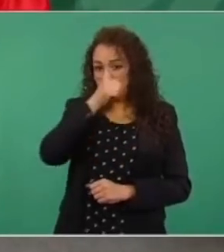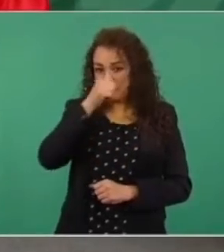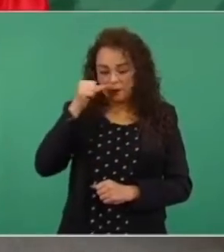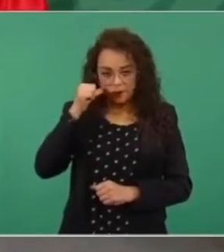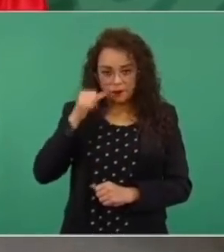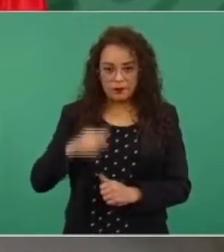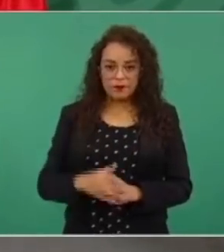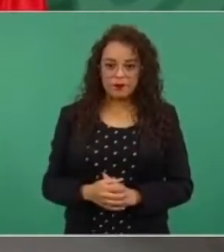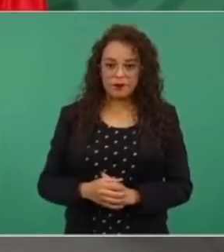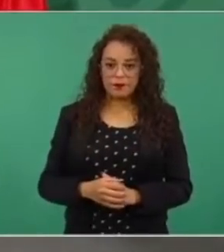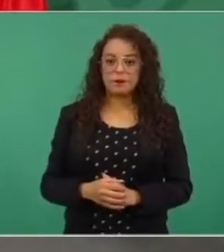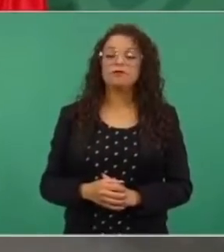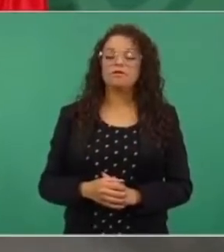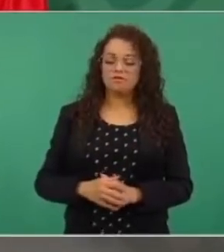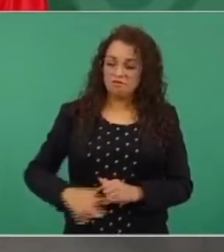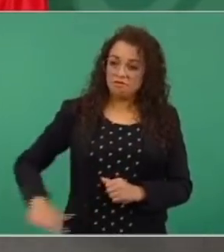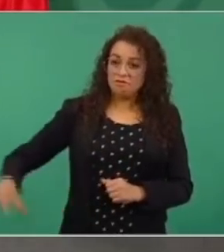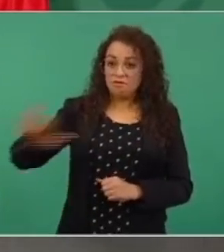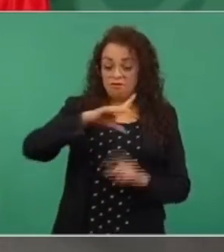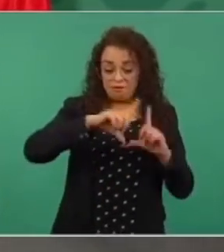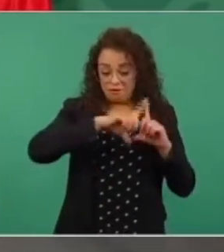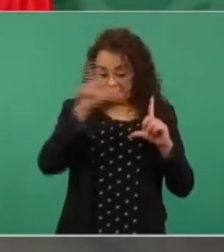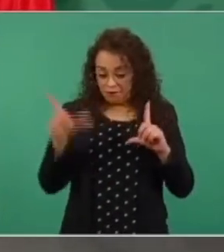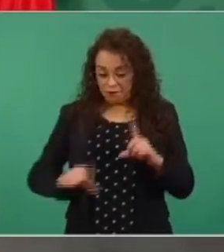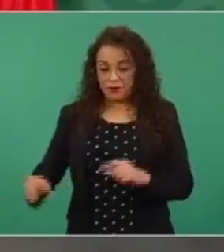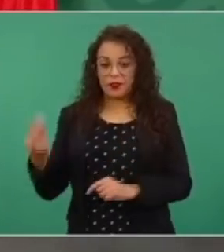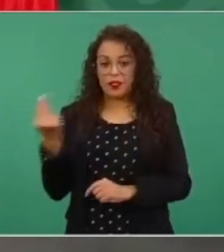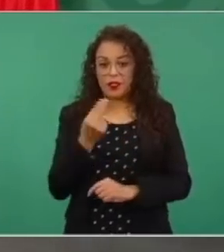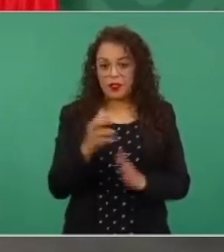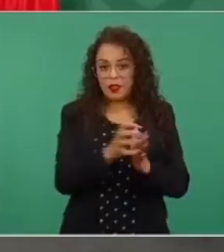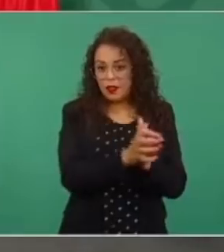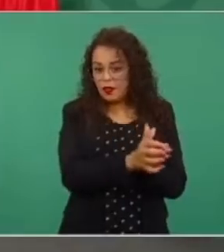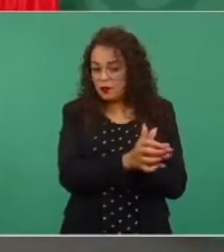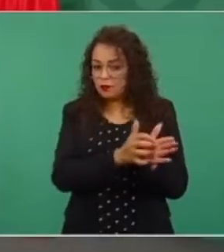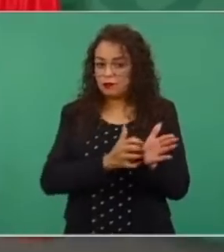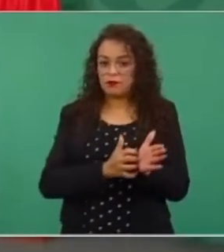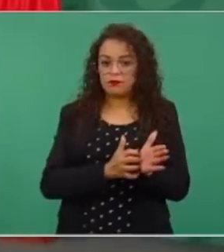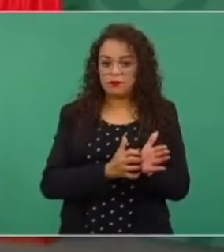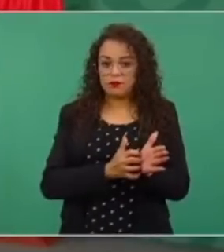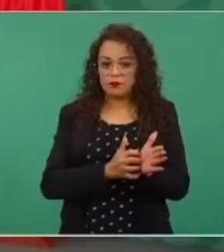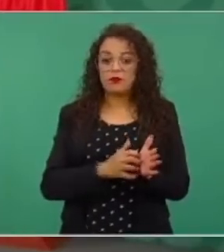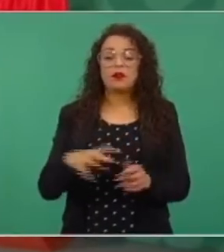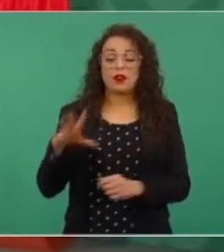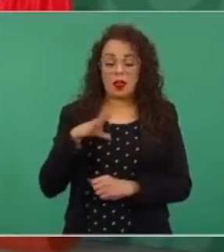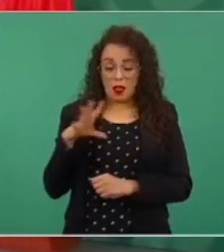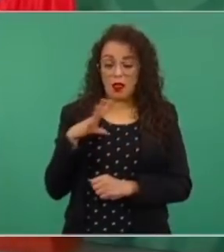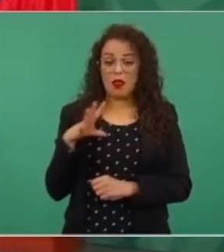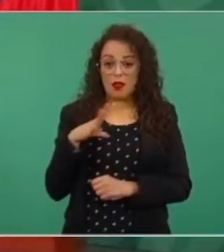austeridad republicana. Entonces, ahí hay ahorros.